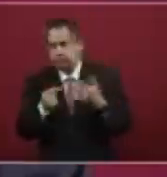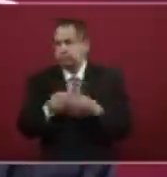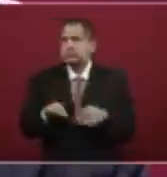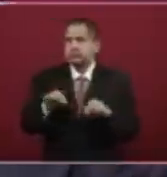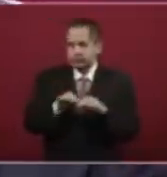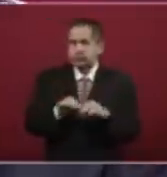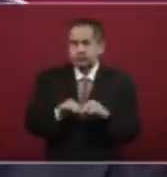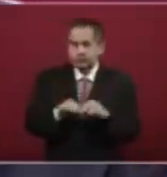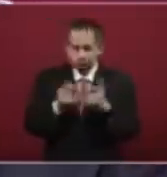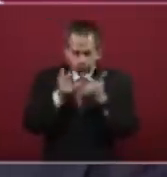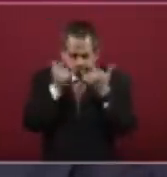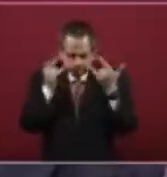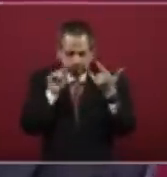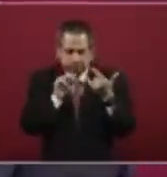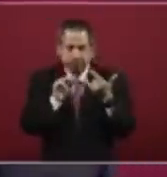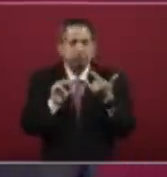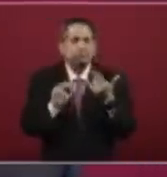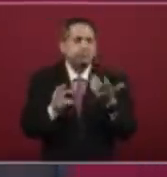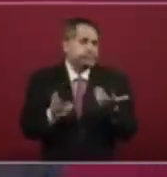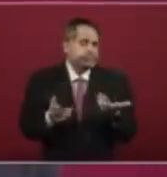importante